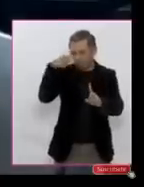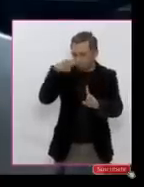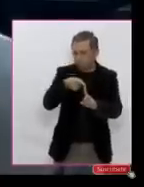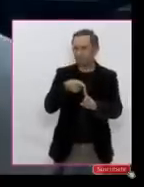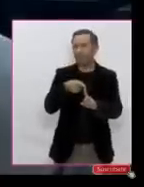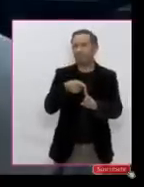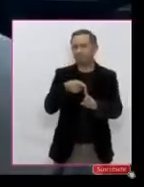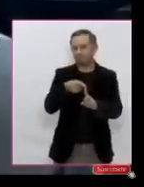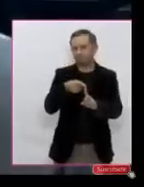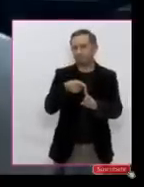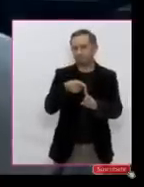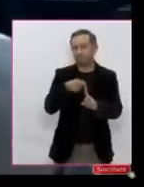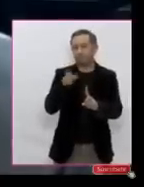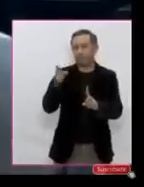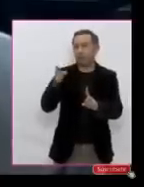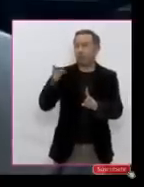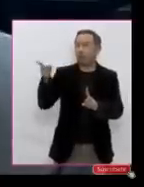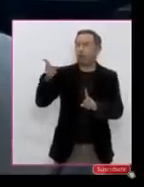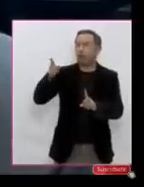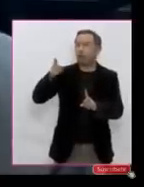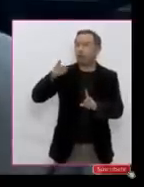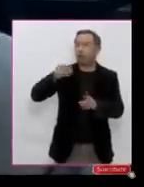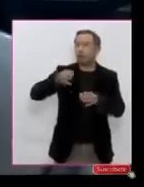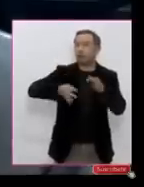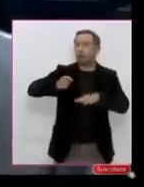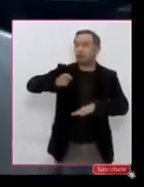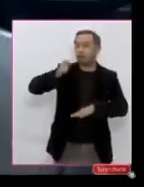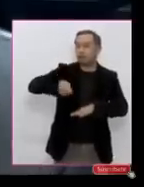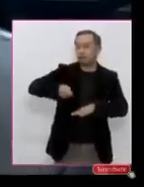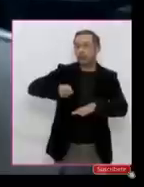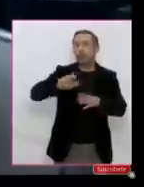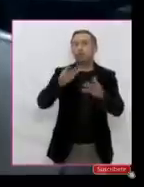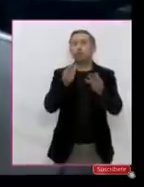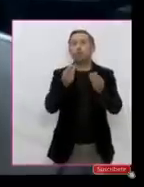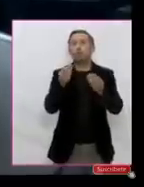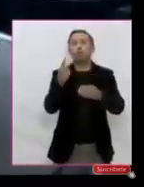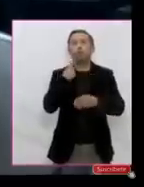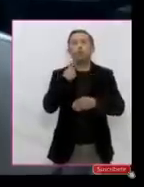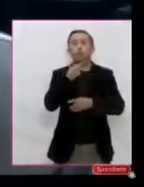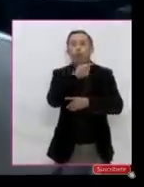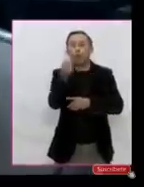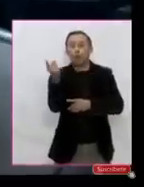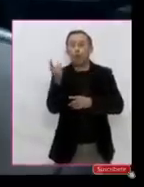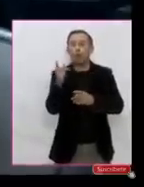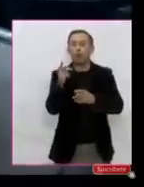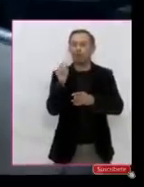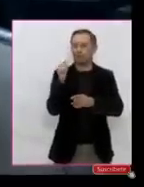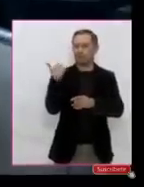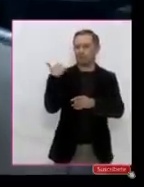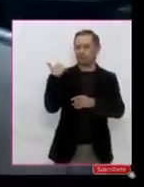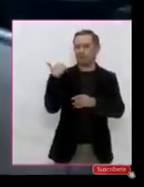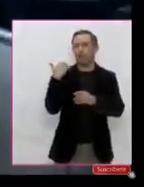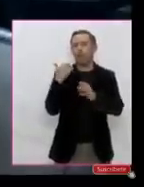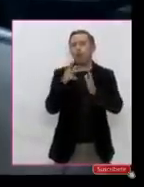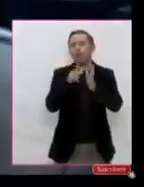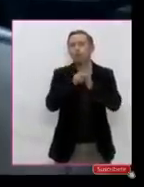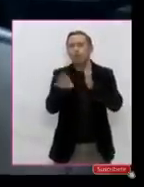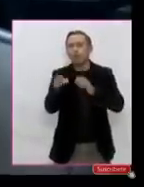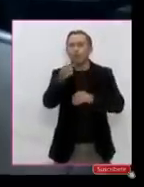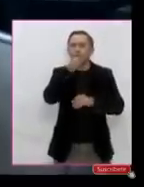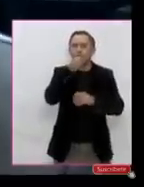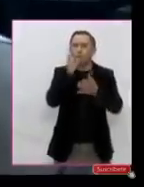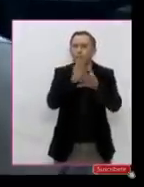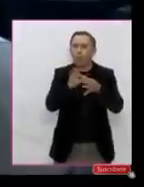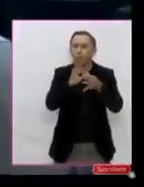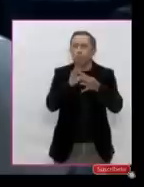sentencia no fue bien interpretada por muchos actores políticos y comentaristas en los días pasados y dado que mañana